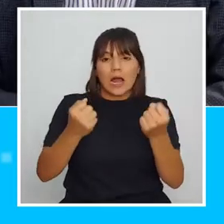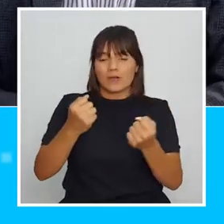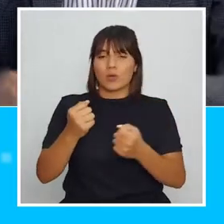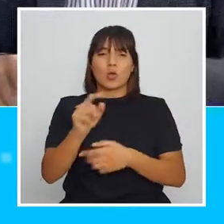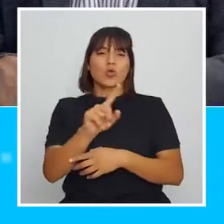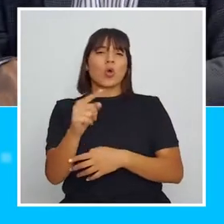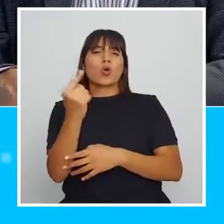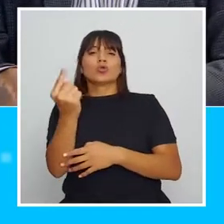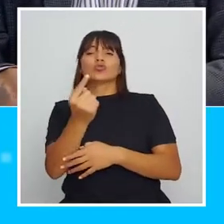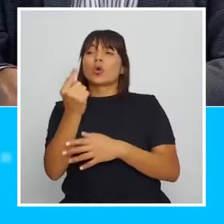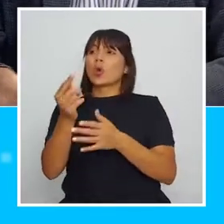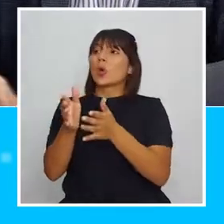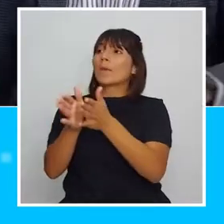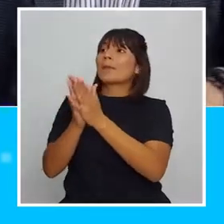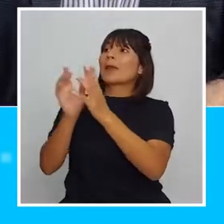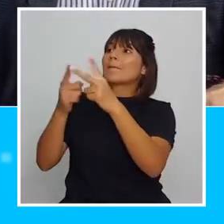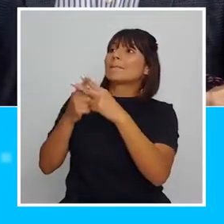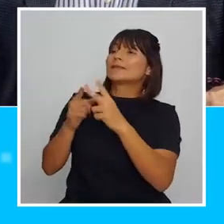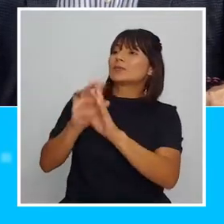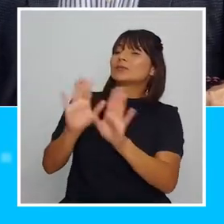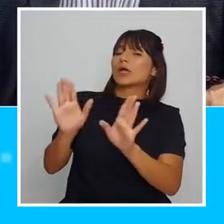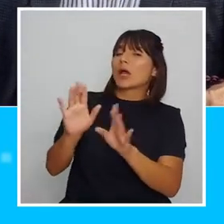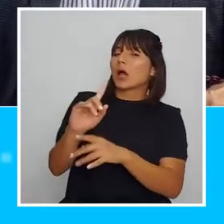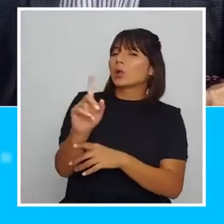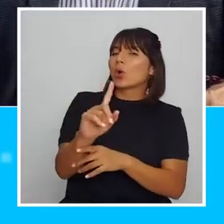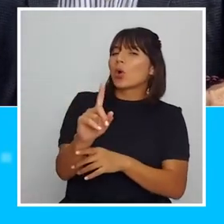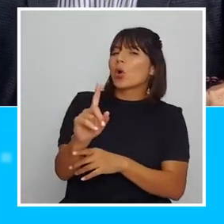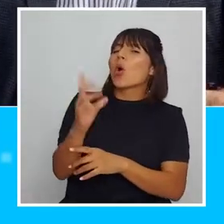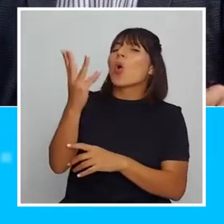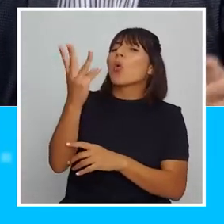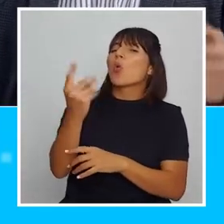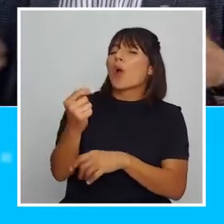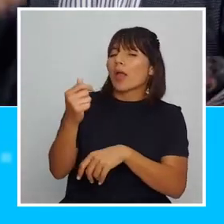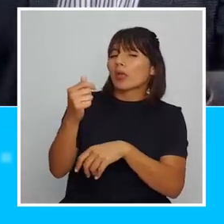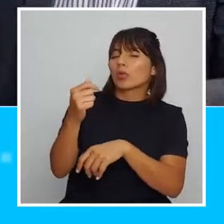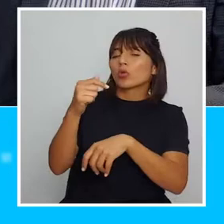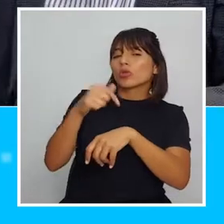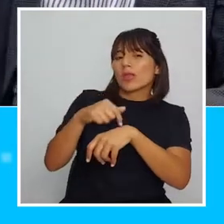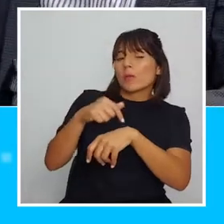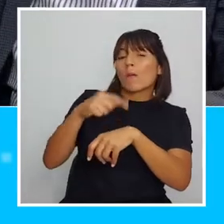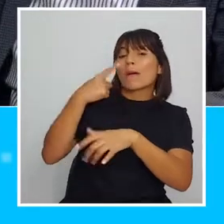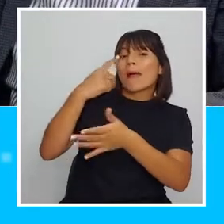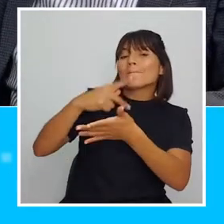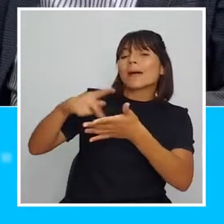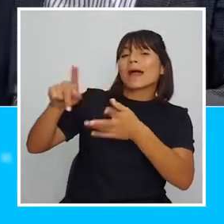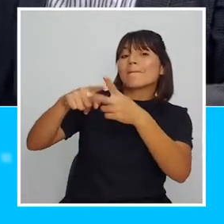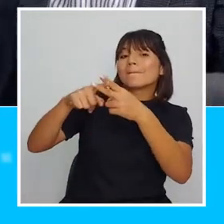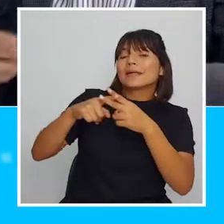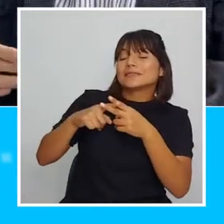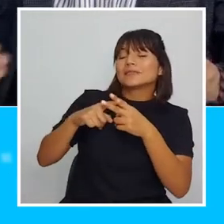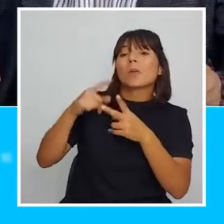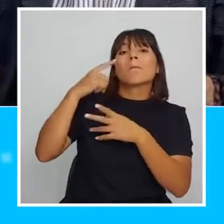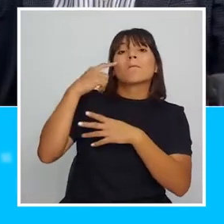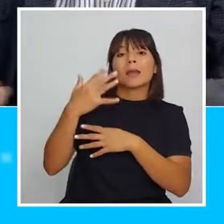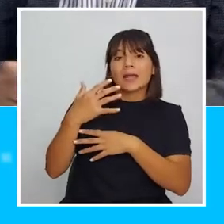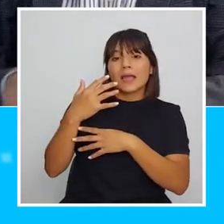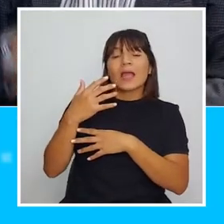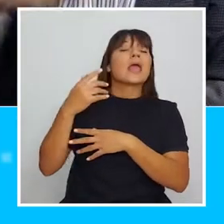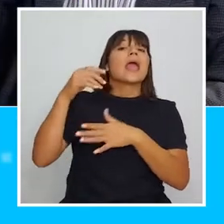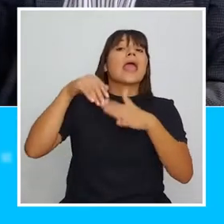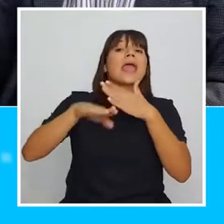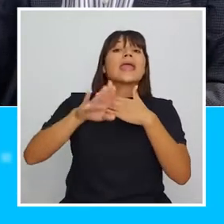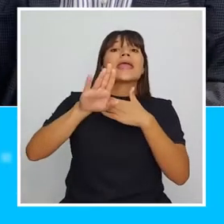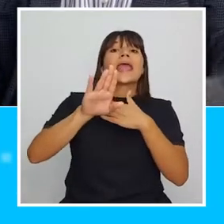está. No, ¿a qué plazo debiera ser ese crédito para que el resto del año, conforme yo voy recibiendo mis